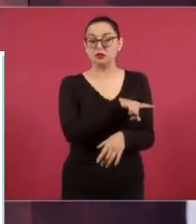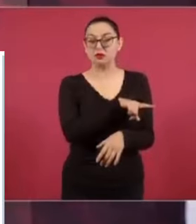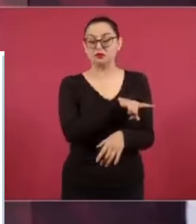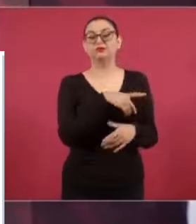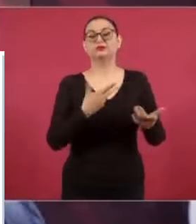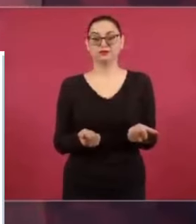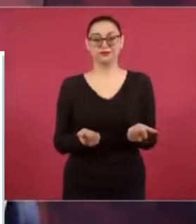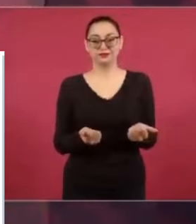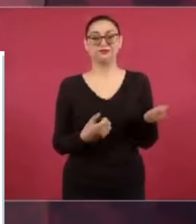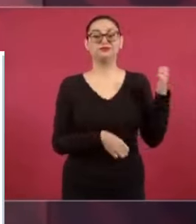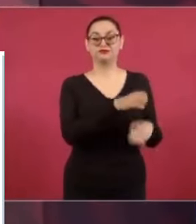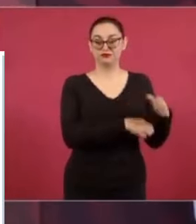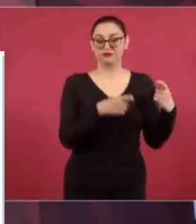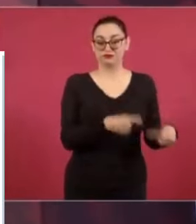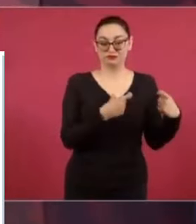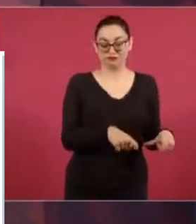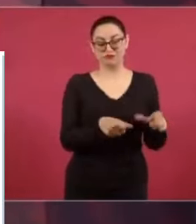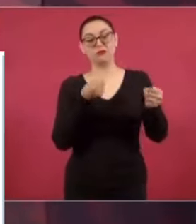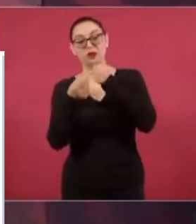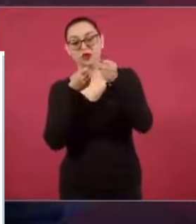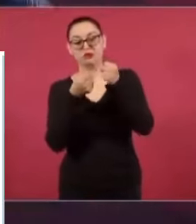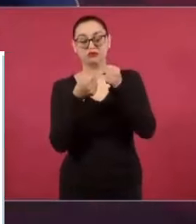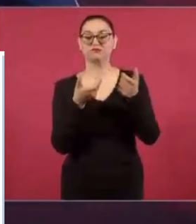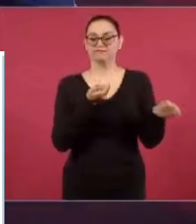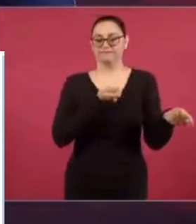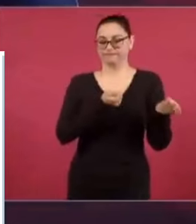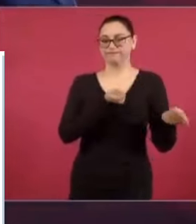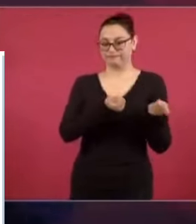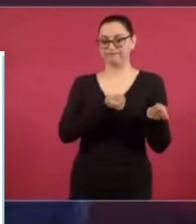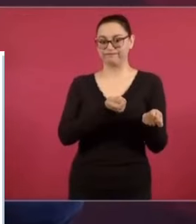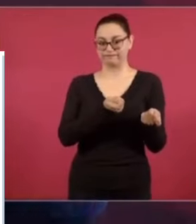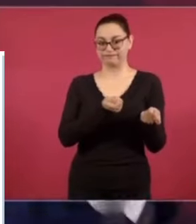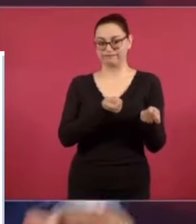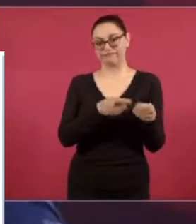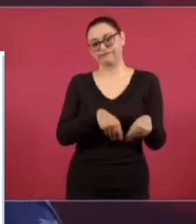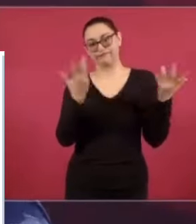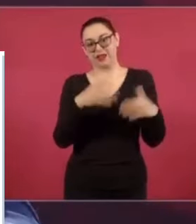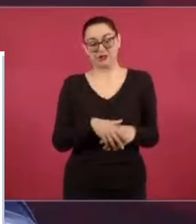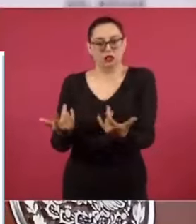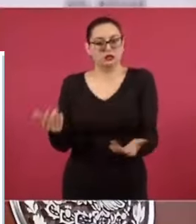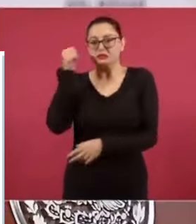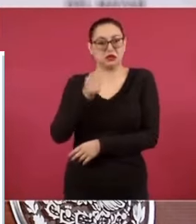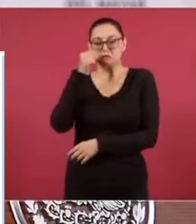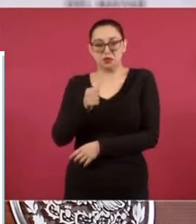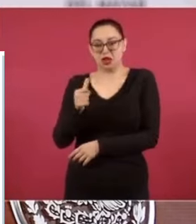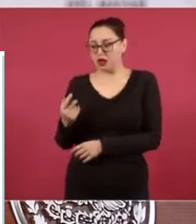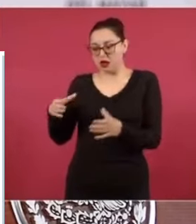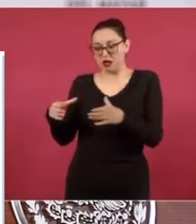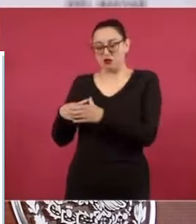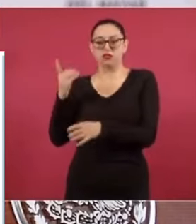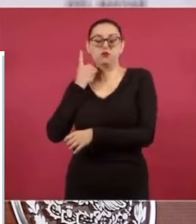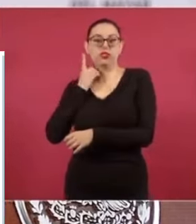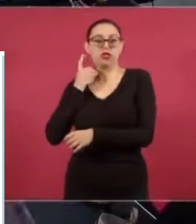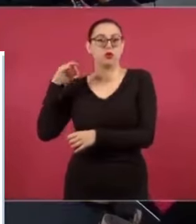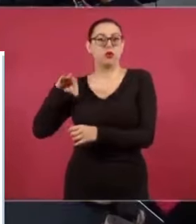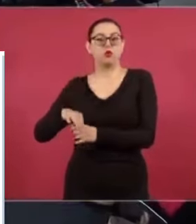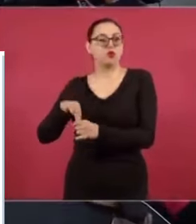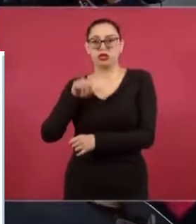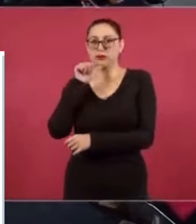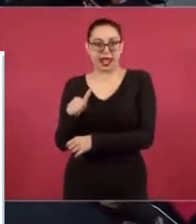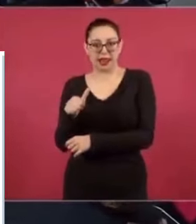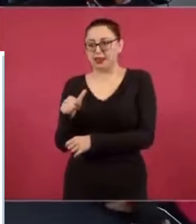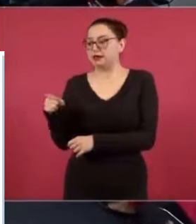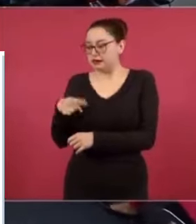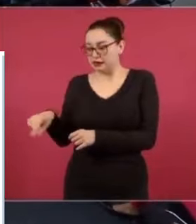y poder mediático. Y desde luego, antes tenían el poder político. Ahora salen con que